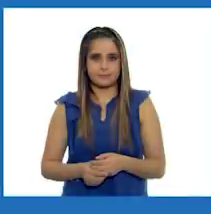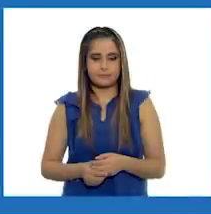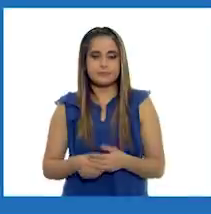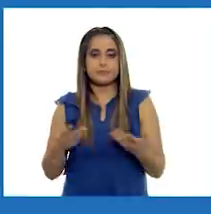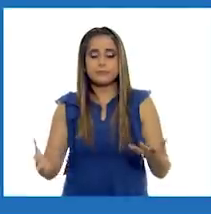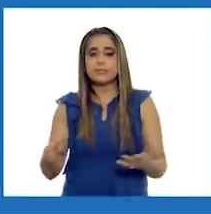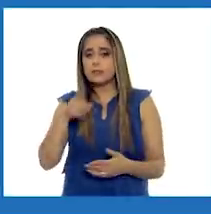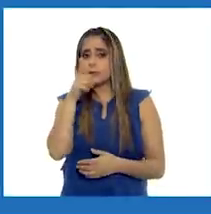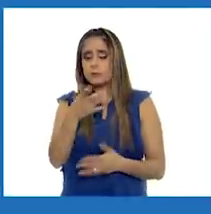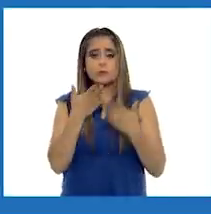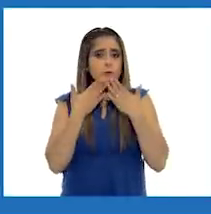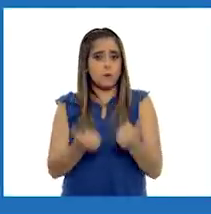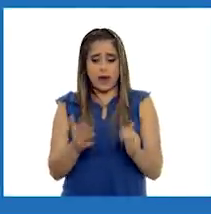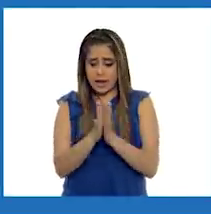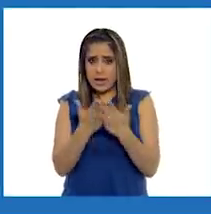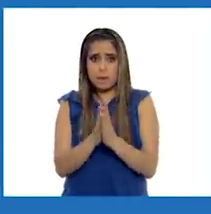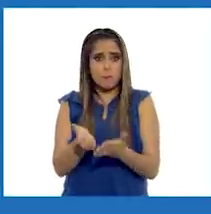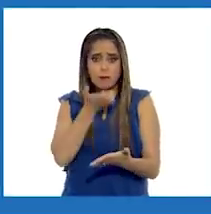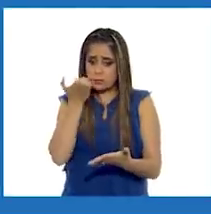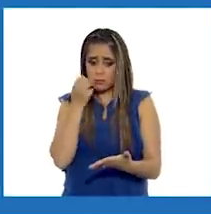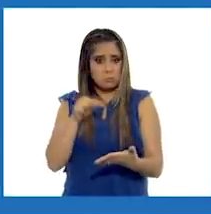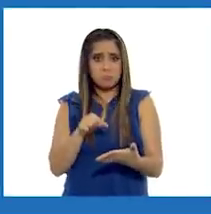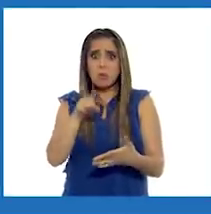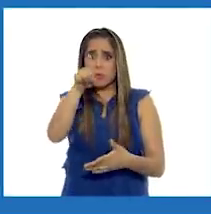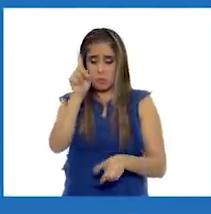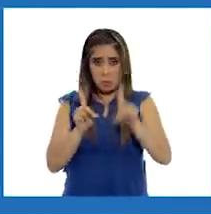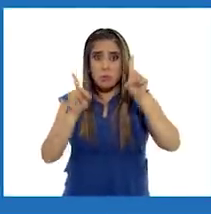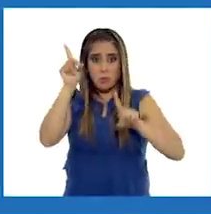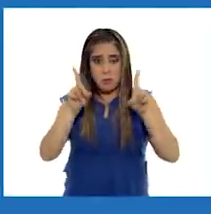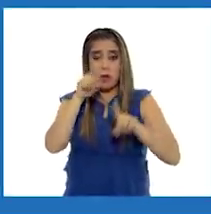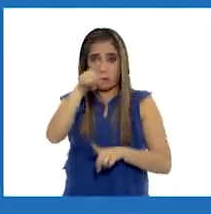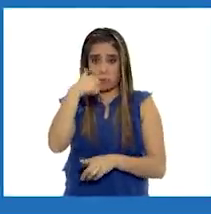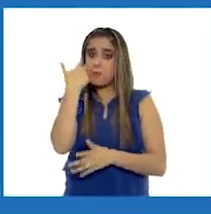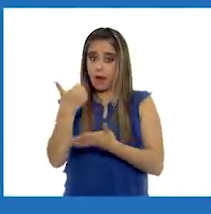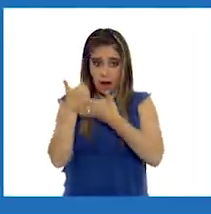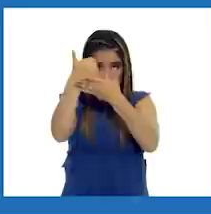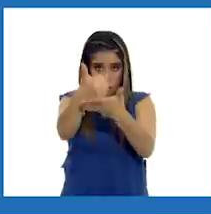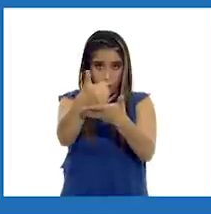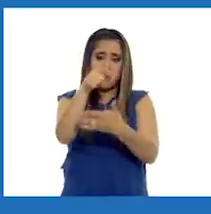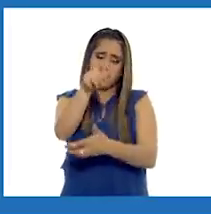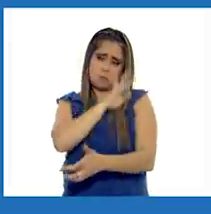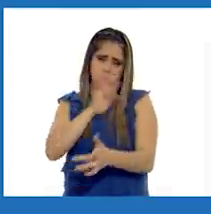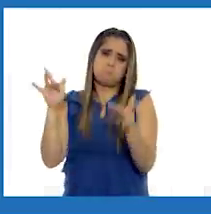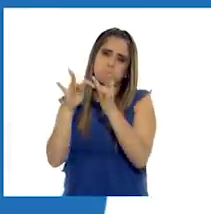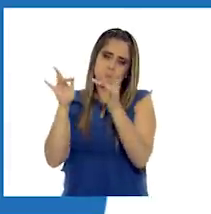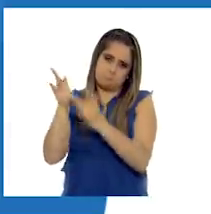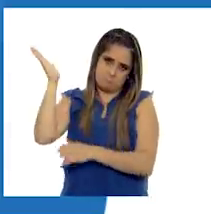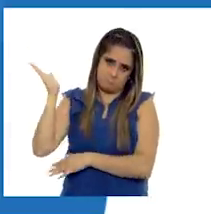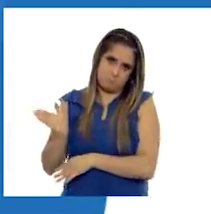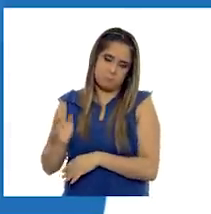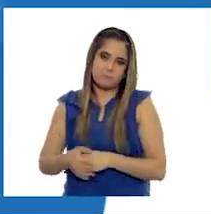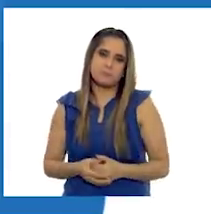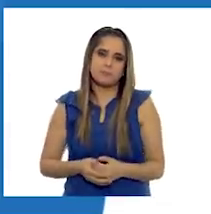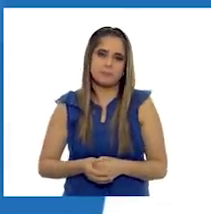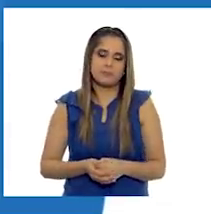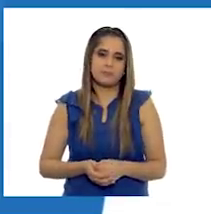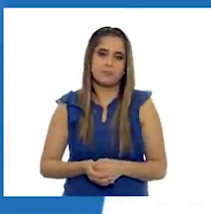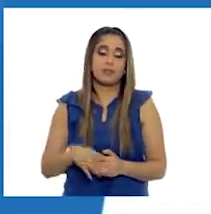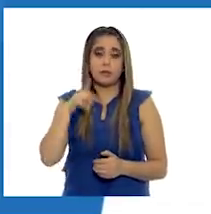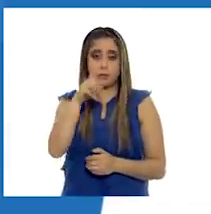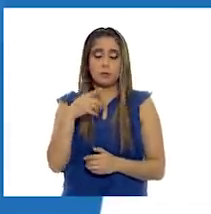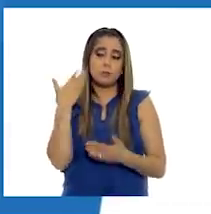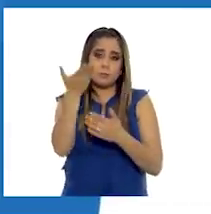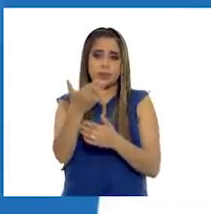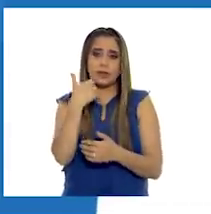Si no tienes el libro de texto o necesitas ayuda para resolver tus dudas, contáctanos. Para solicitar